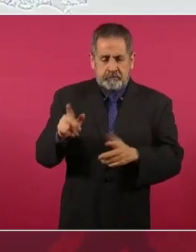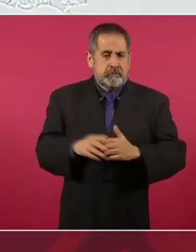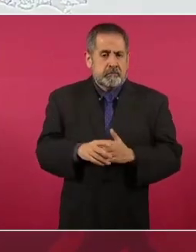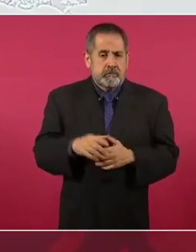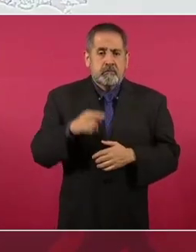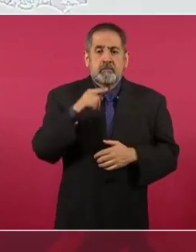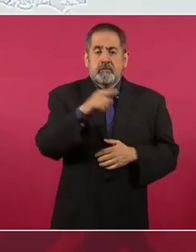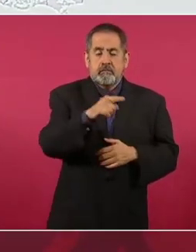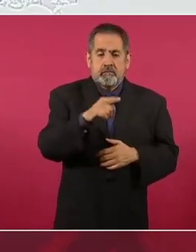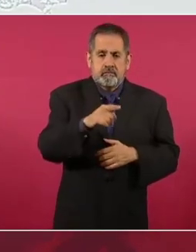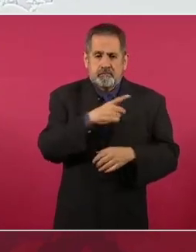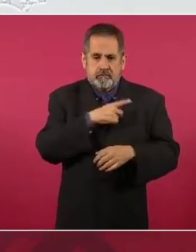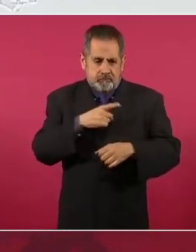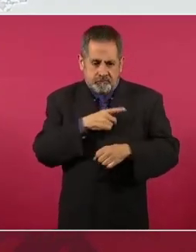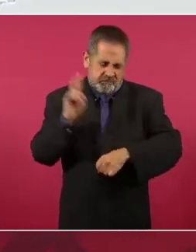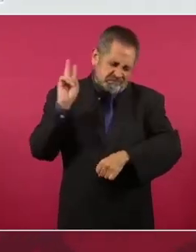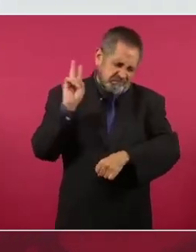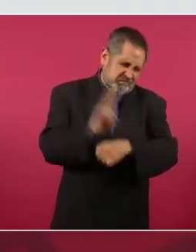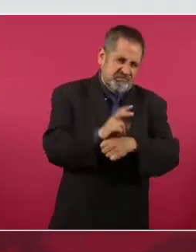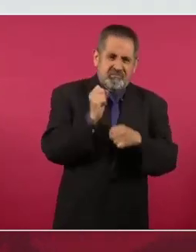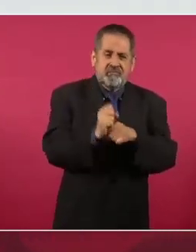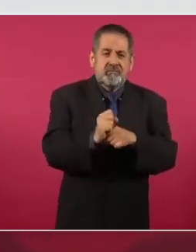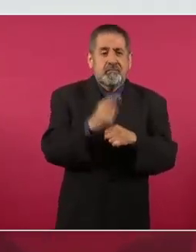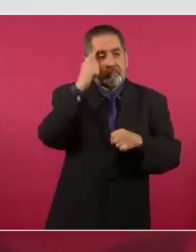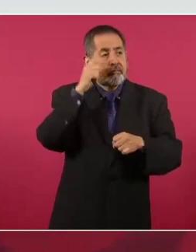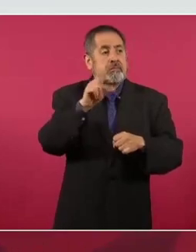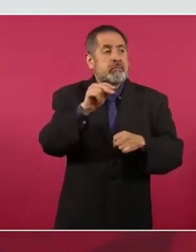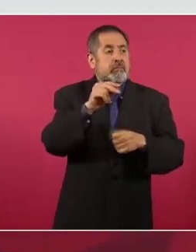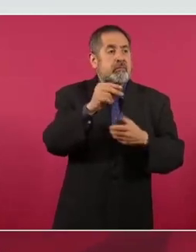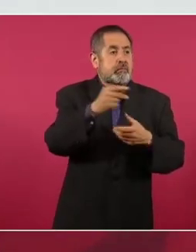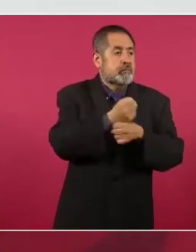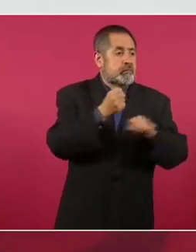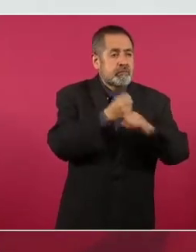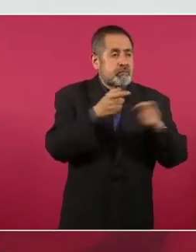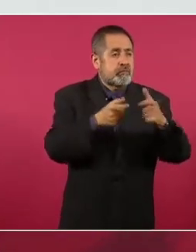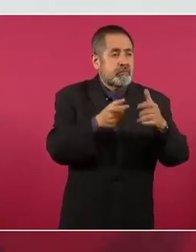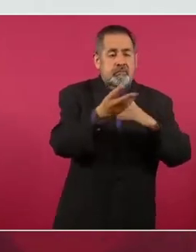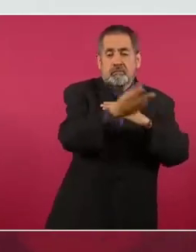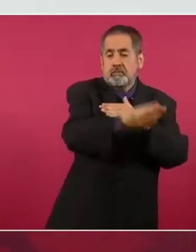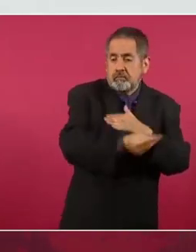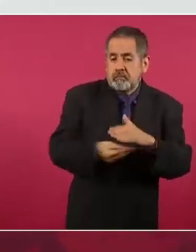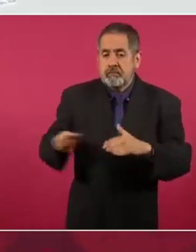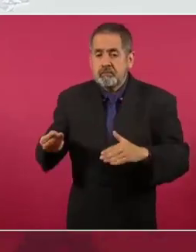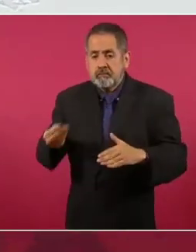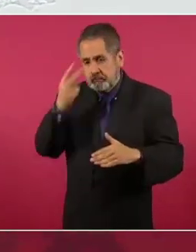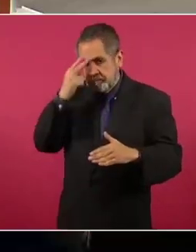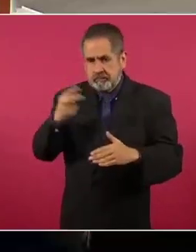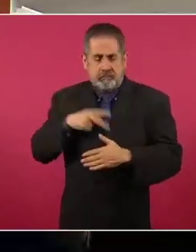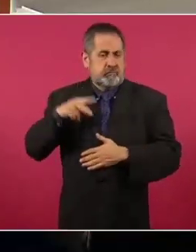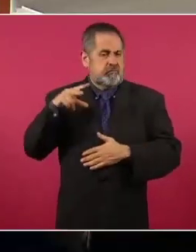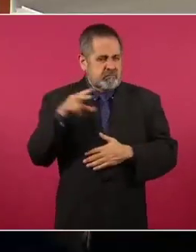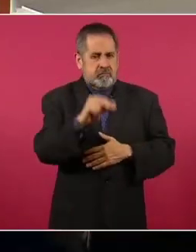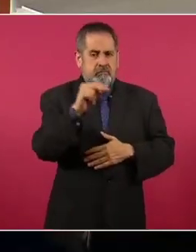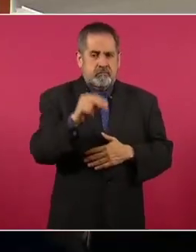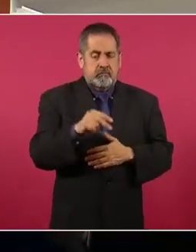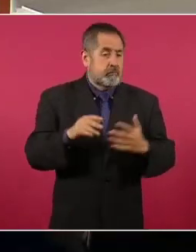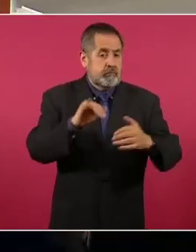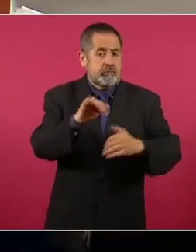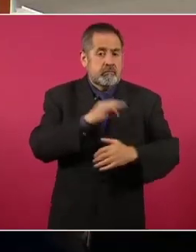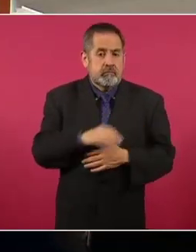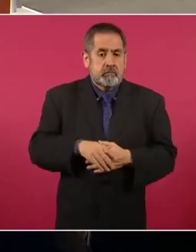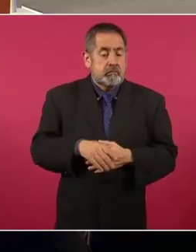se impida que estas armas estén cruzando hacia México. ¿Se puede hacer eso? Sí. Revisas